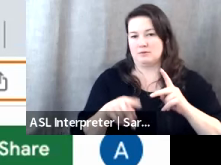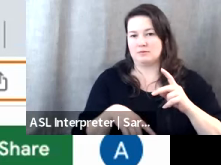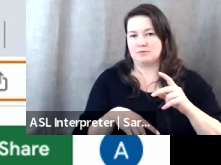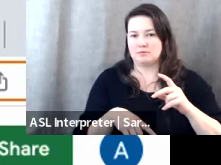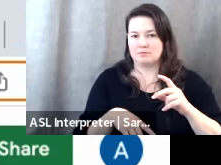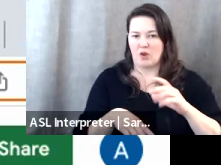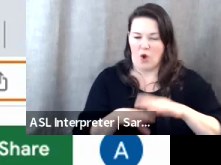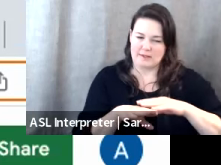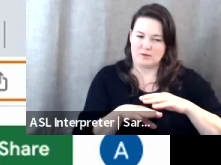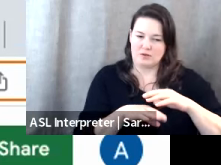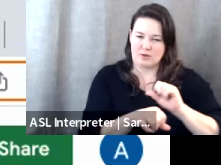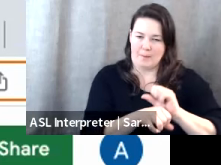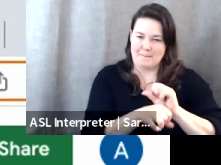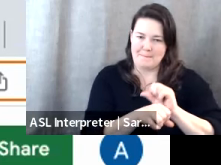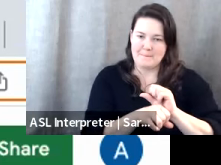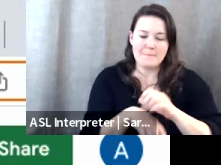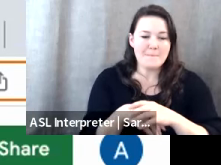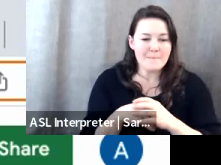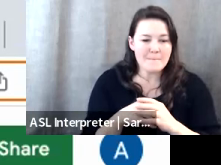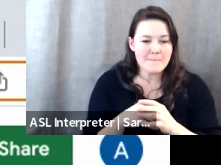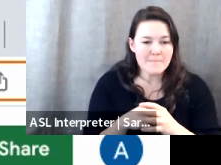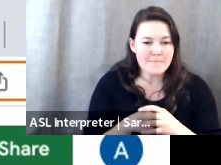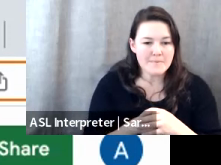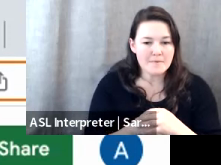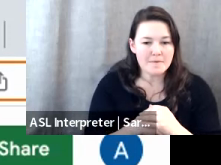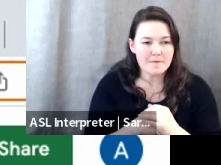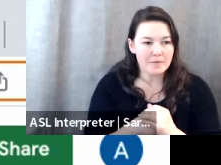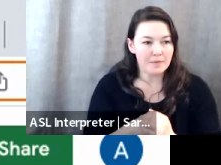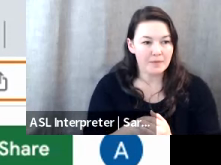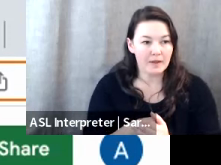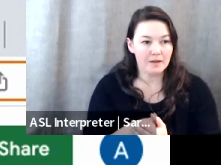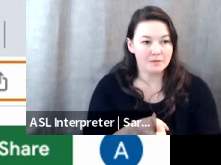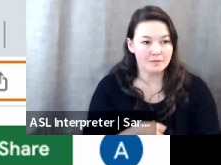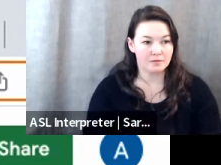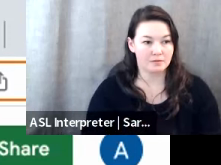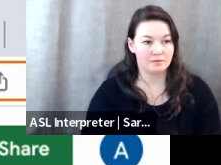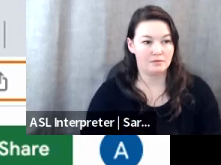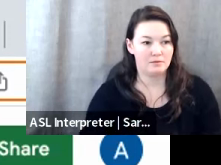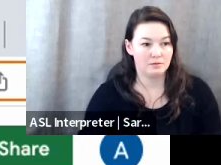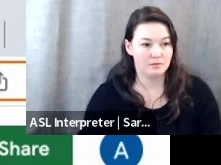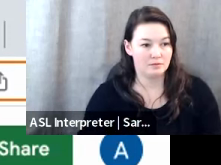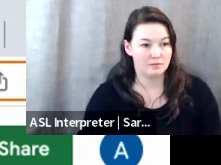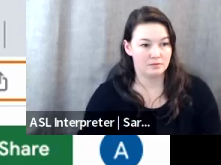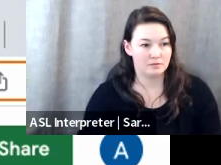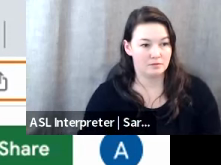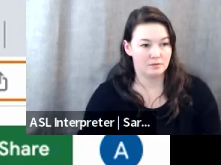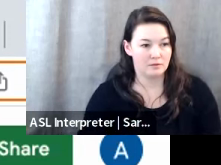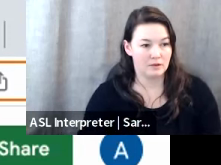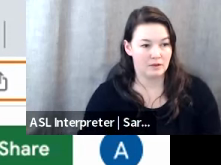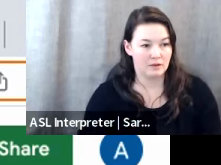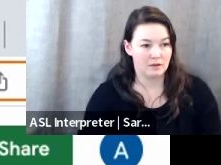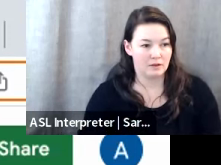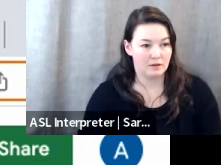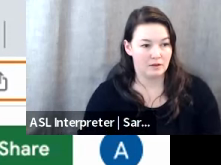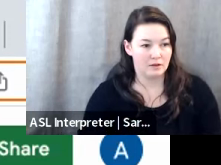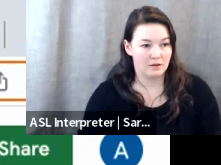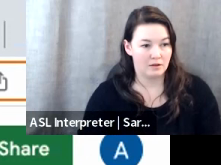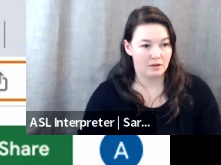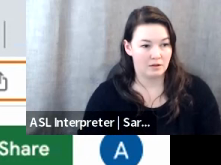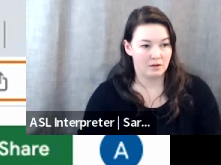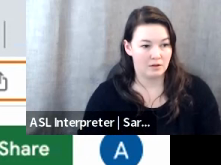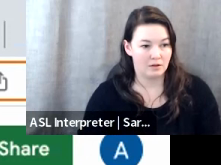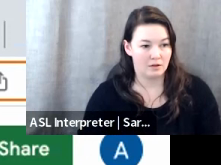ingreso comparable a lo que es vivir dentro del condado de Boulder. Esto podría incluir tarifas para cubrir cuidado de niños,